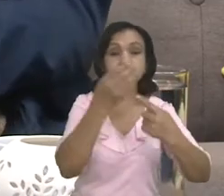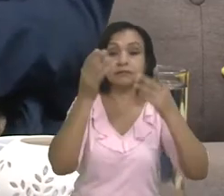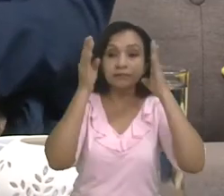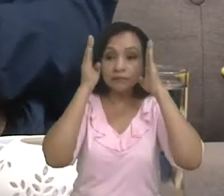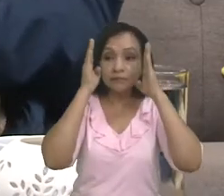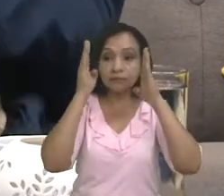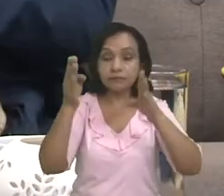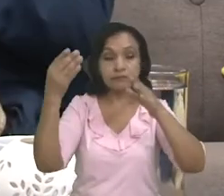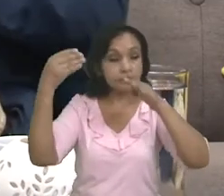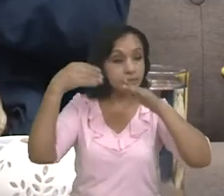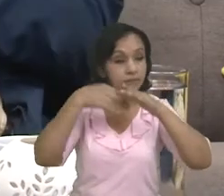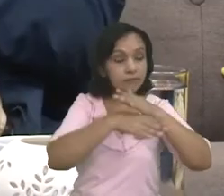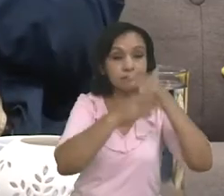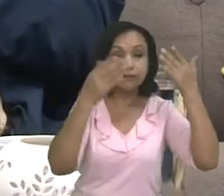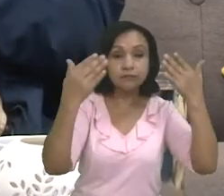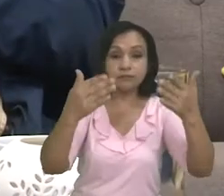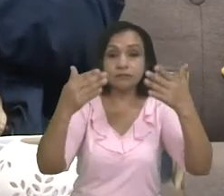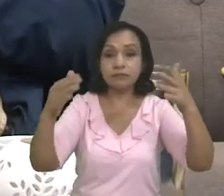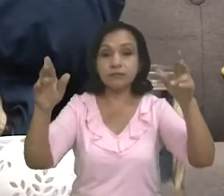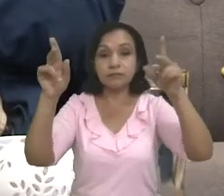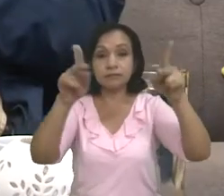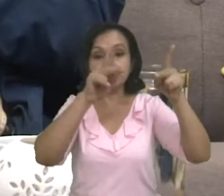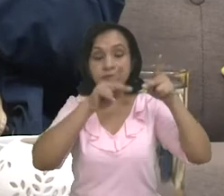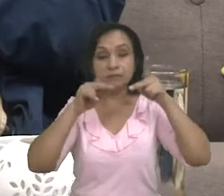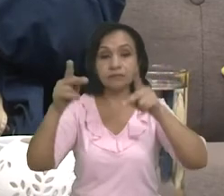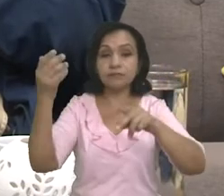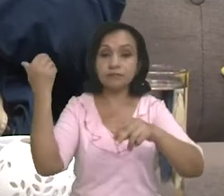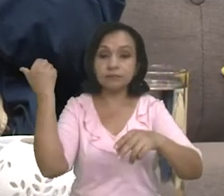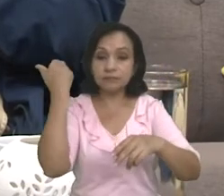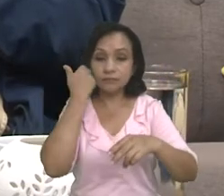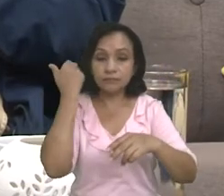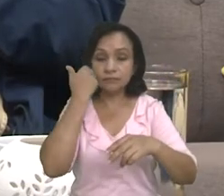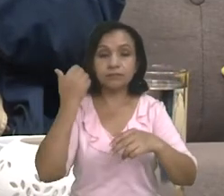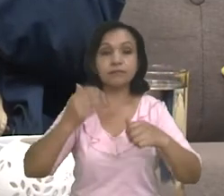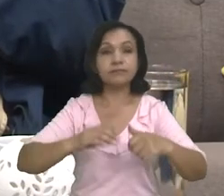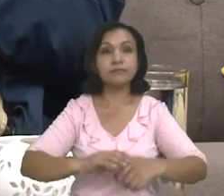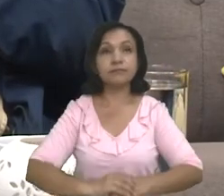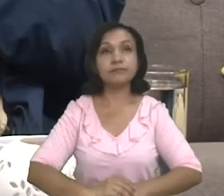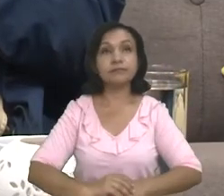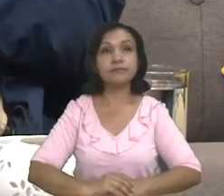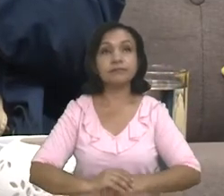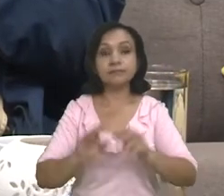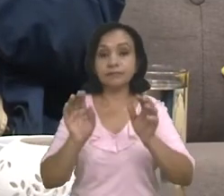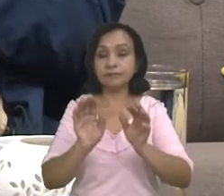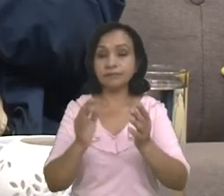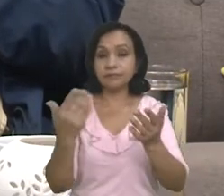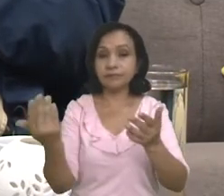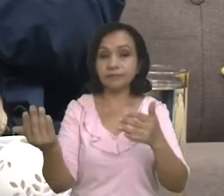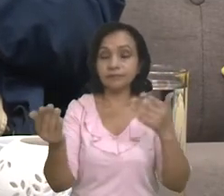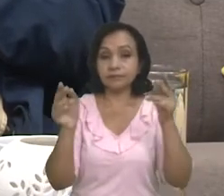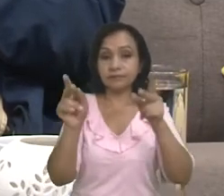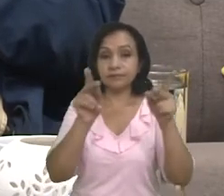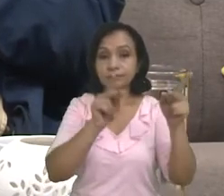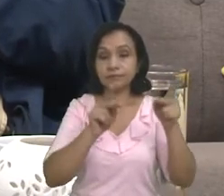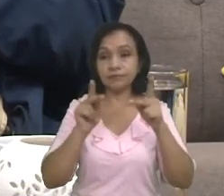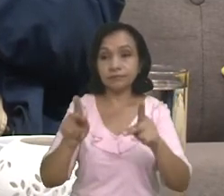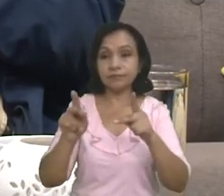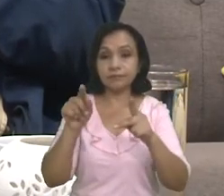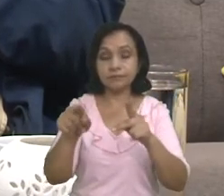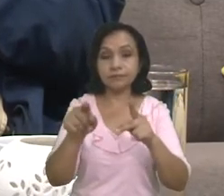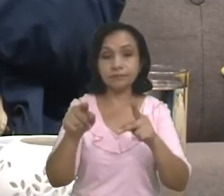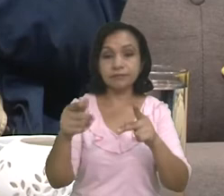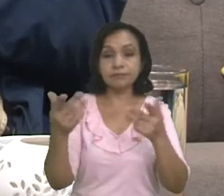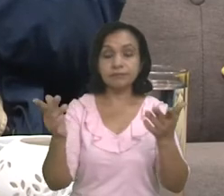cualquier persona que presente esta sintomatología principalmente para aquellas personas que